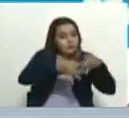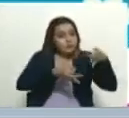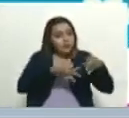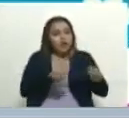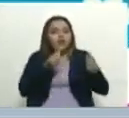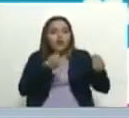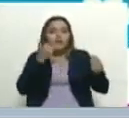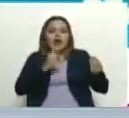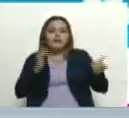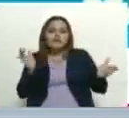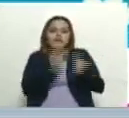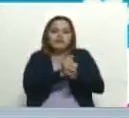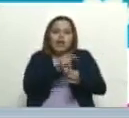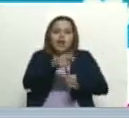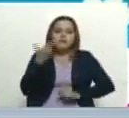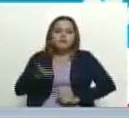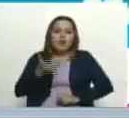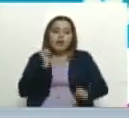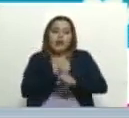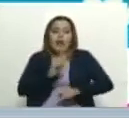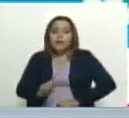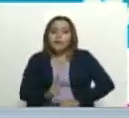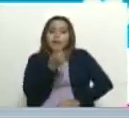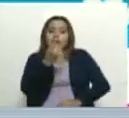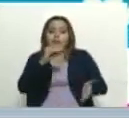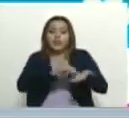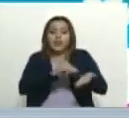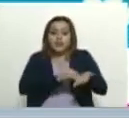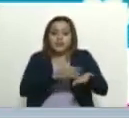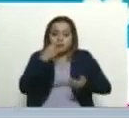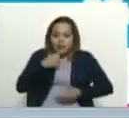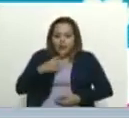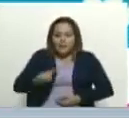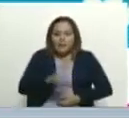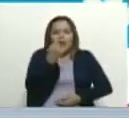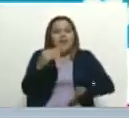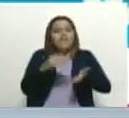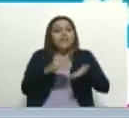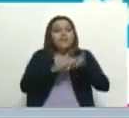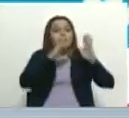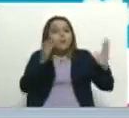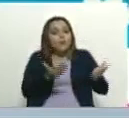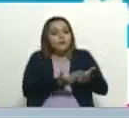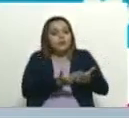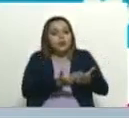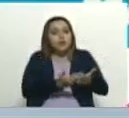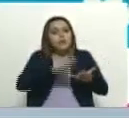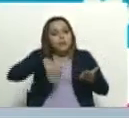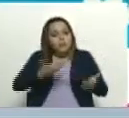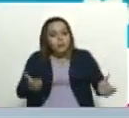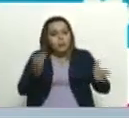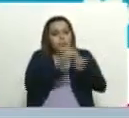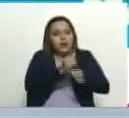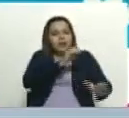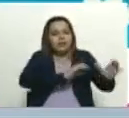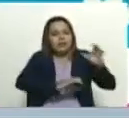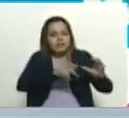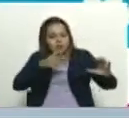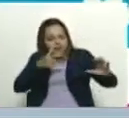cómo se logró esto. Es primera, me dicen que es primera vez en el mundo, que se logra a través de las